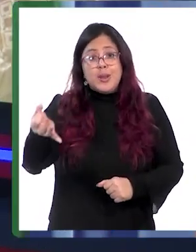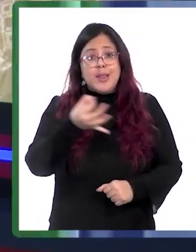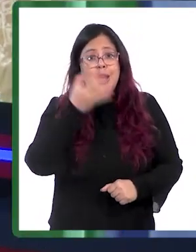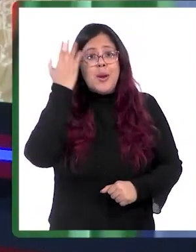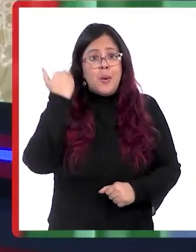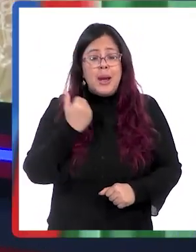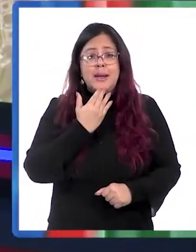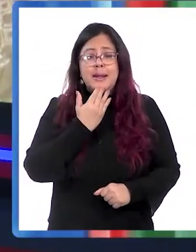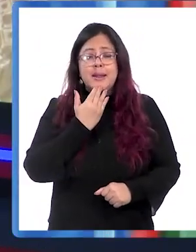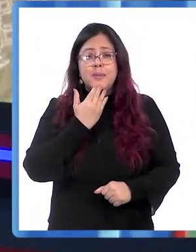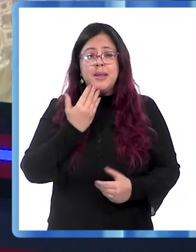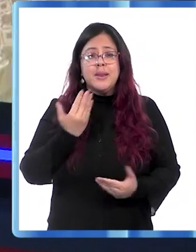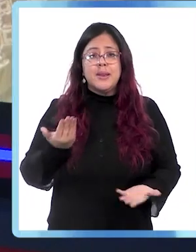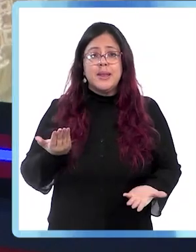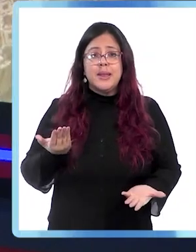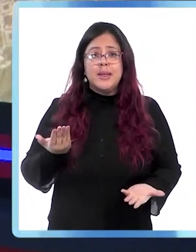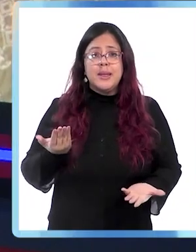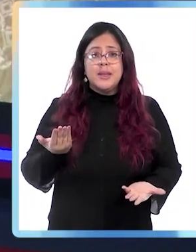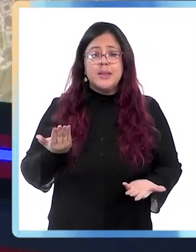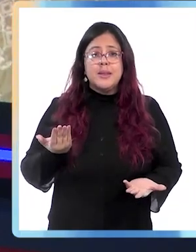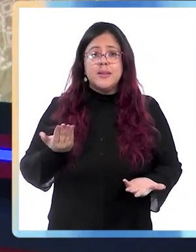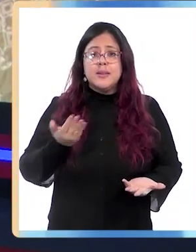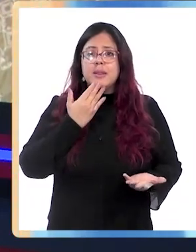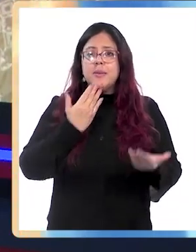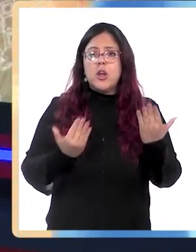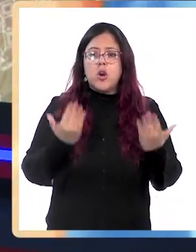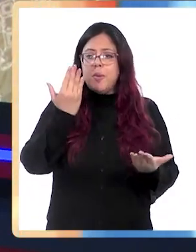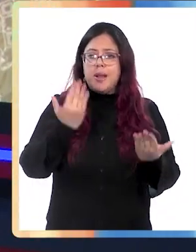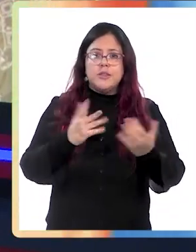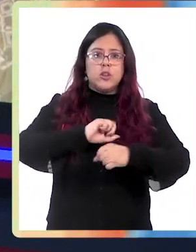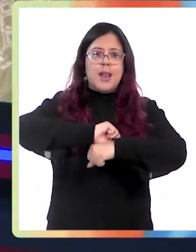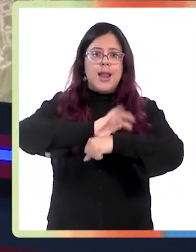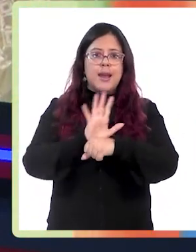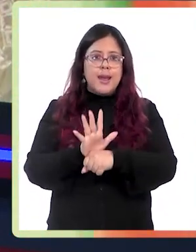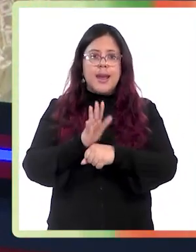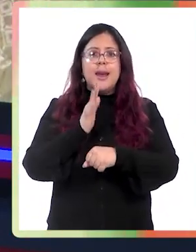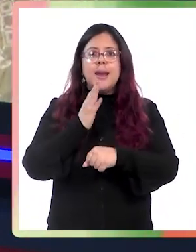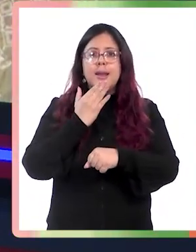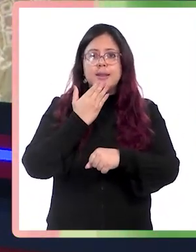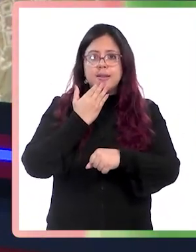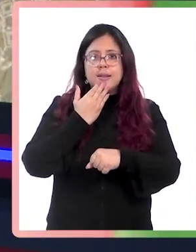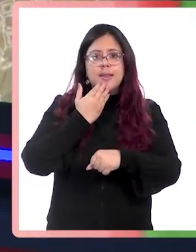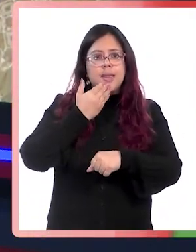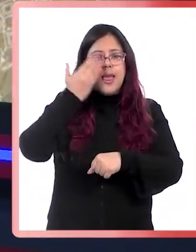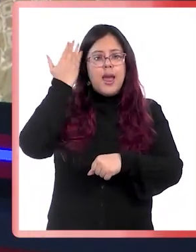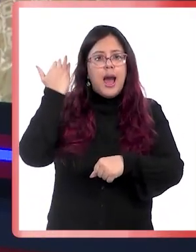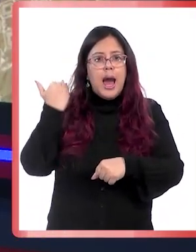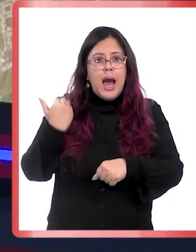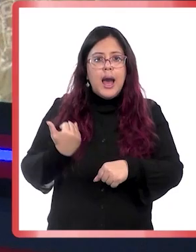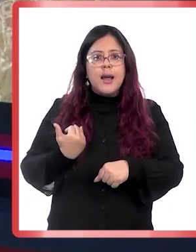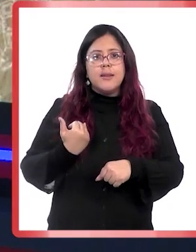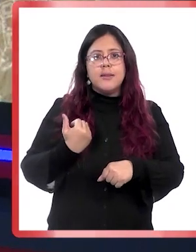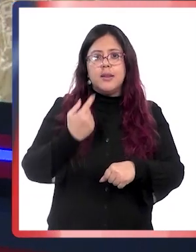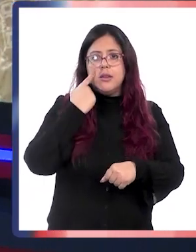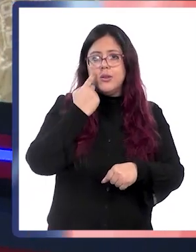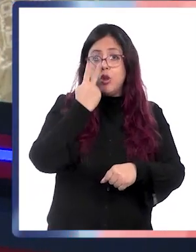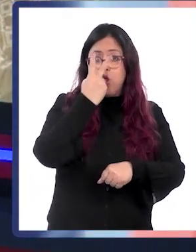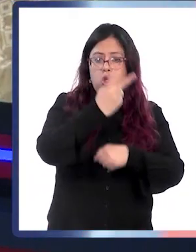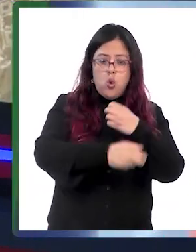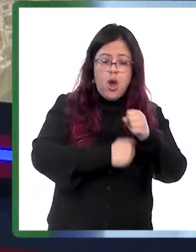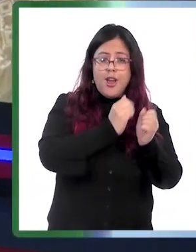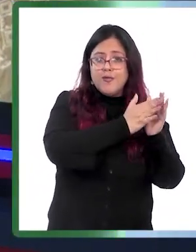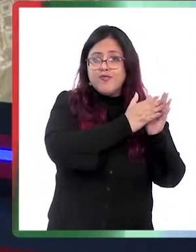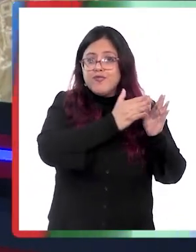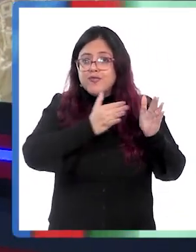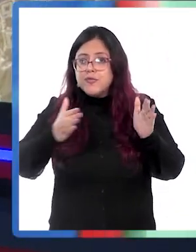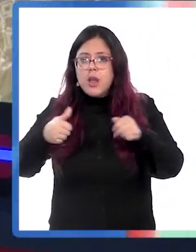de la pausa, quizás también la comparación con el coronavirus y la pandemia que tuvimos durante 2 años? ¿Cómo ha sido